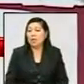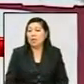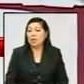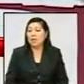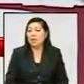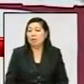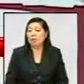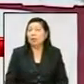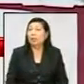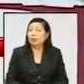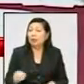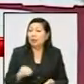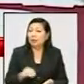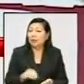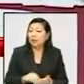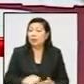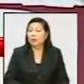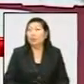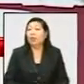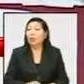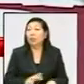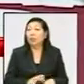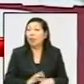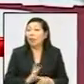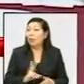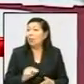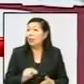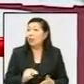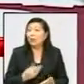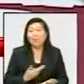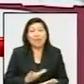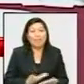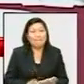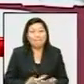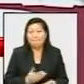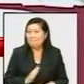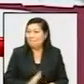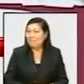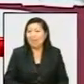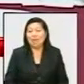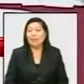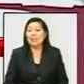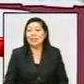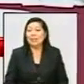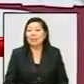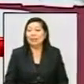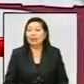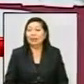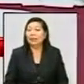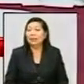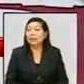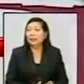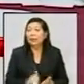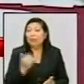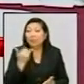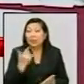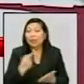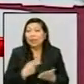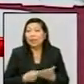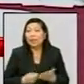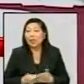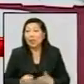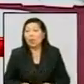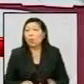con implementos instrumental médico que no sirven. Inclusive de los implantes obsoletos que